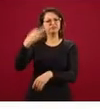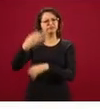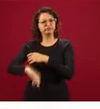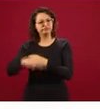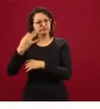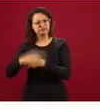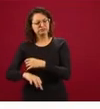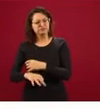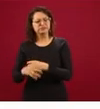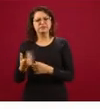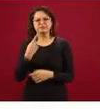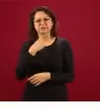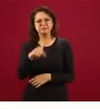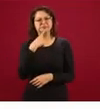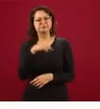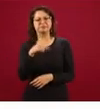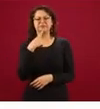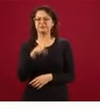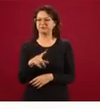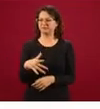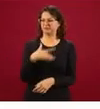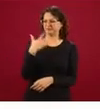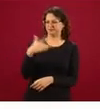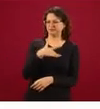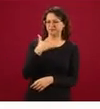Y esto motivó